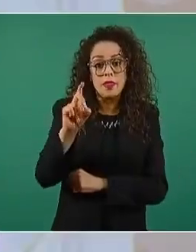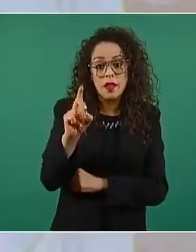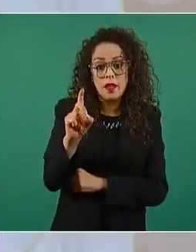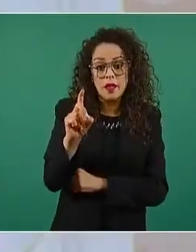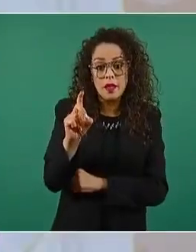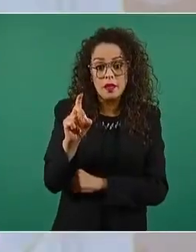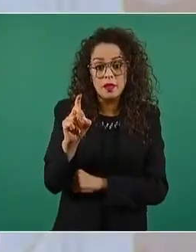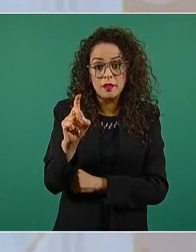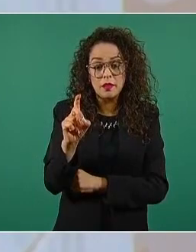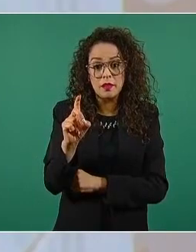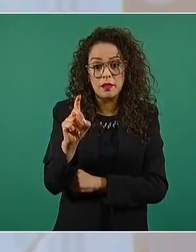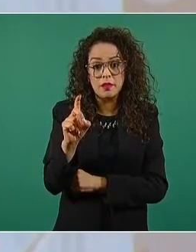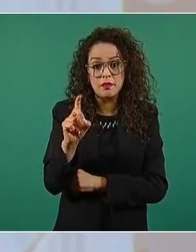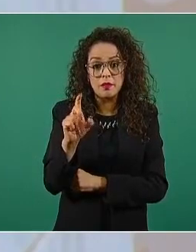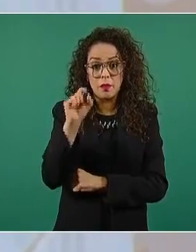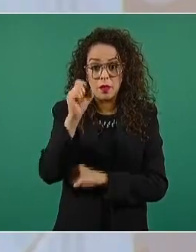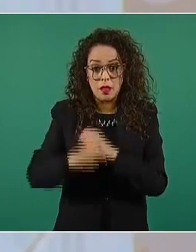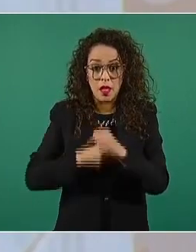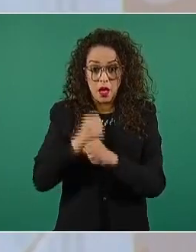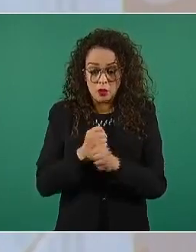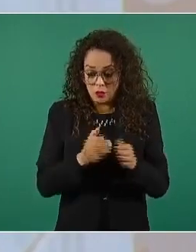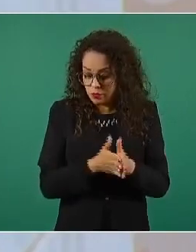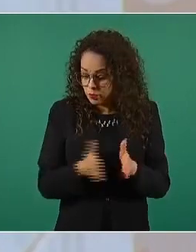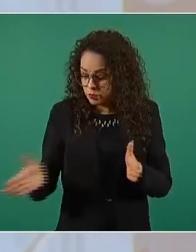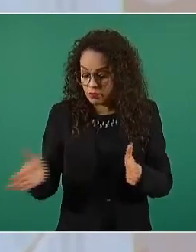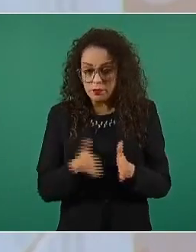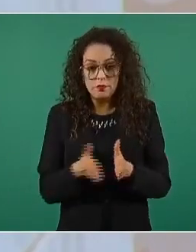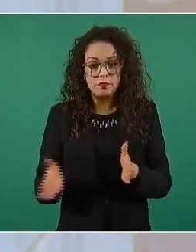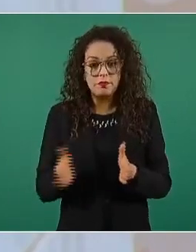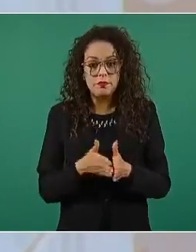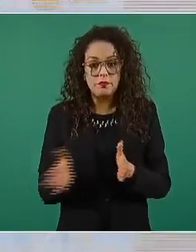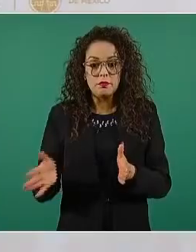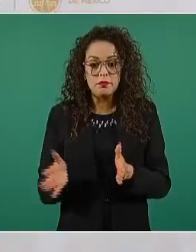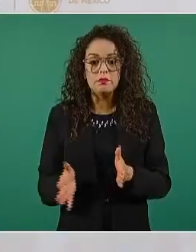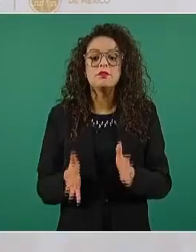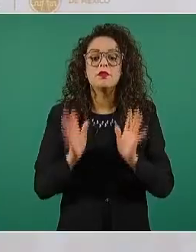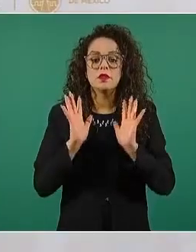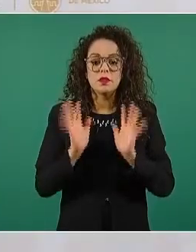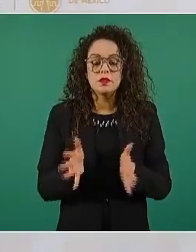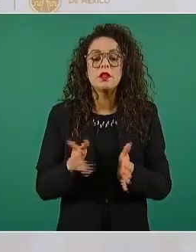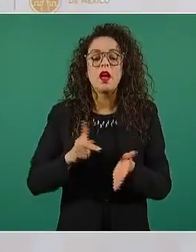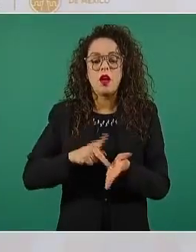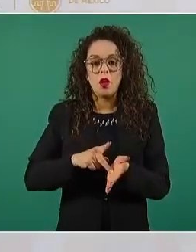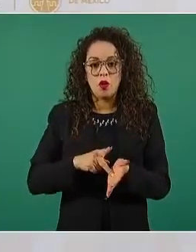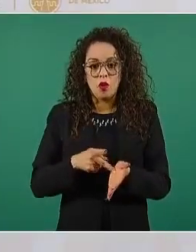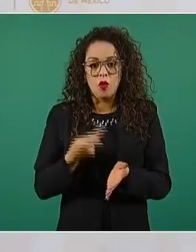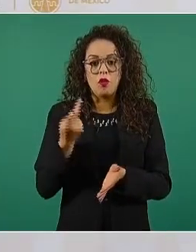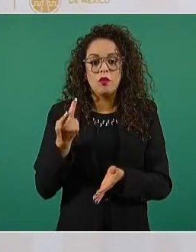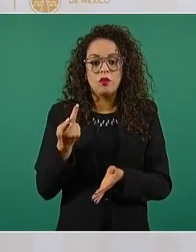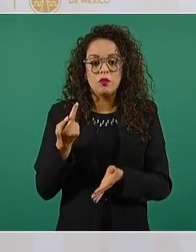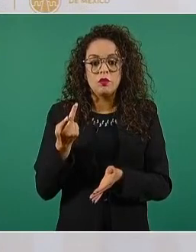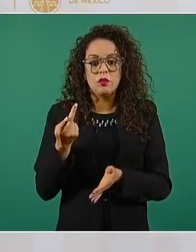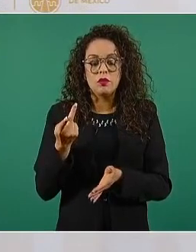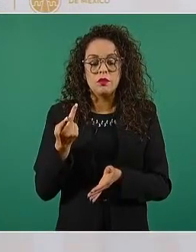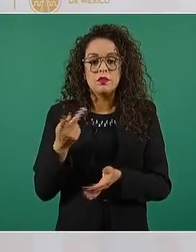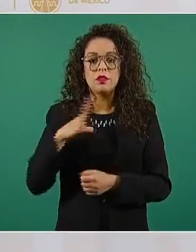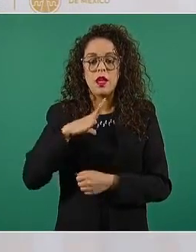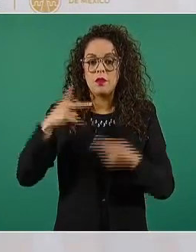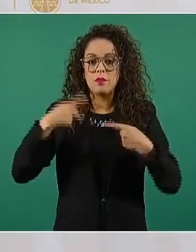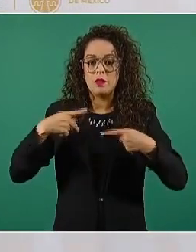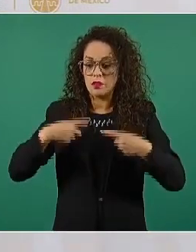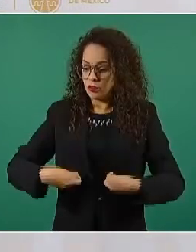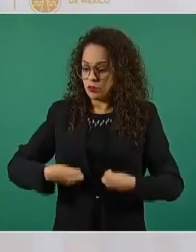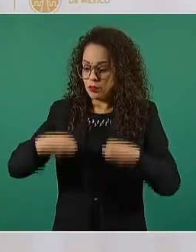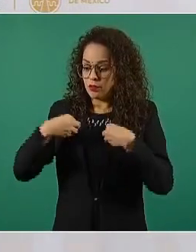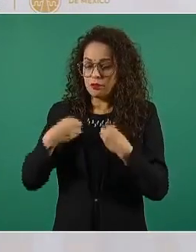20 años transcurridos, ya se tenía de nuevo la población de 1910.